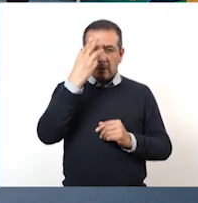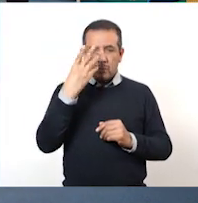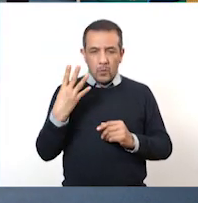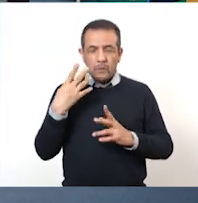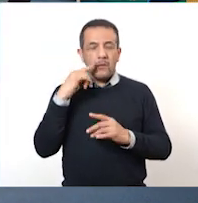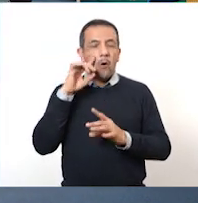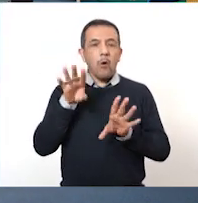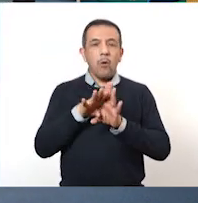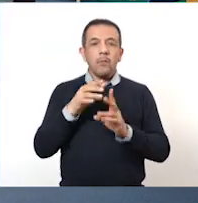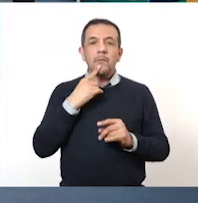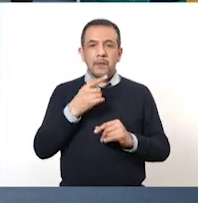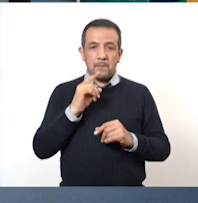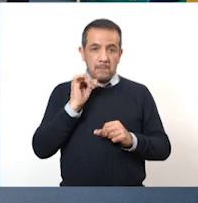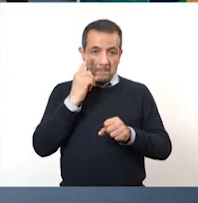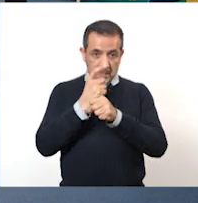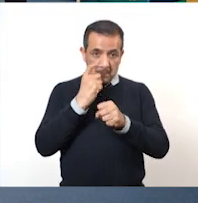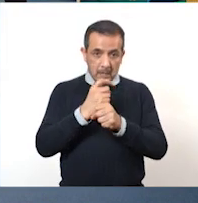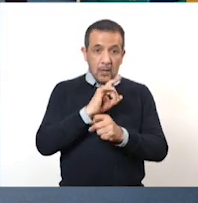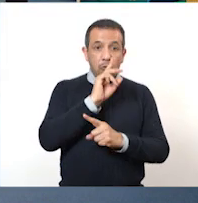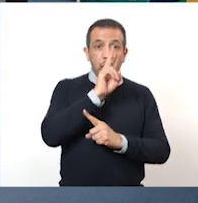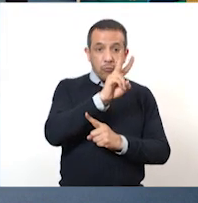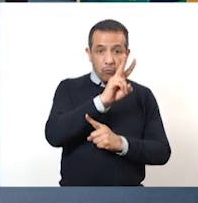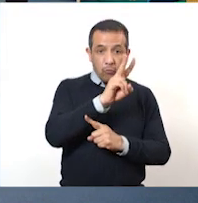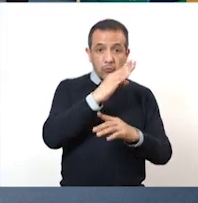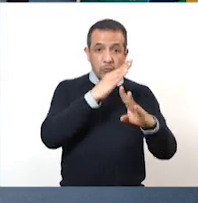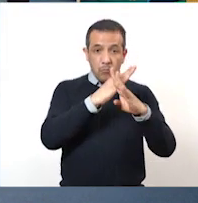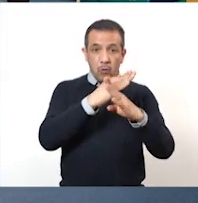primera sería